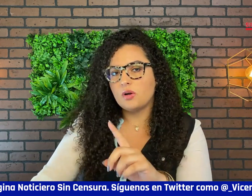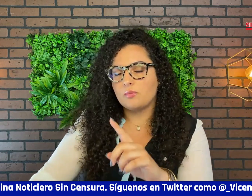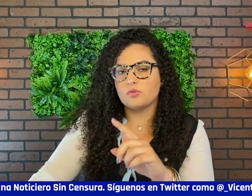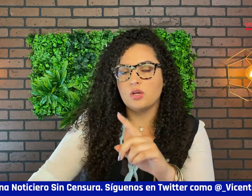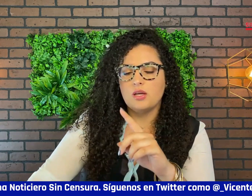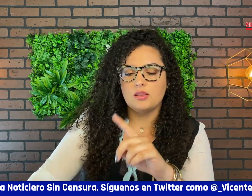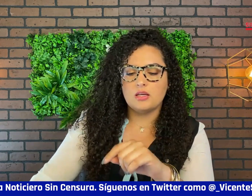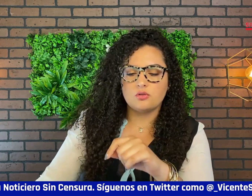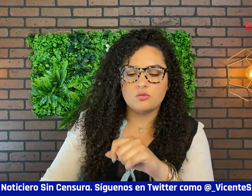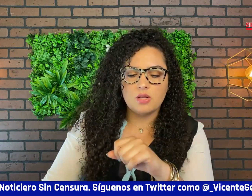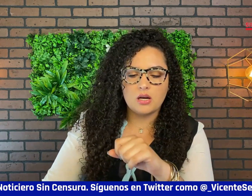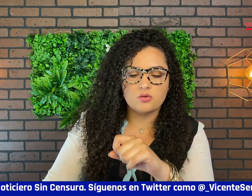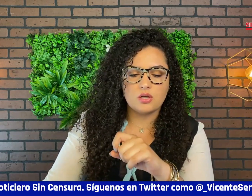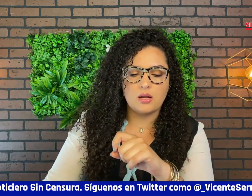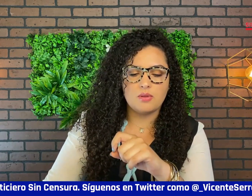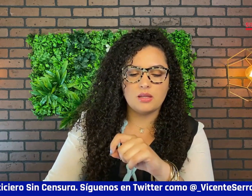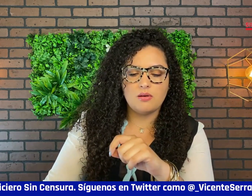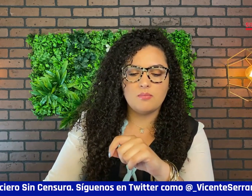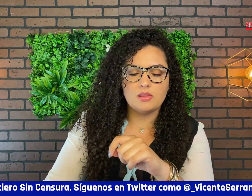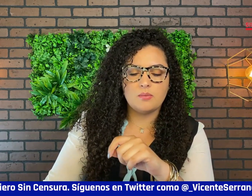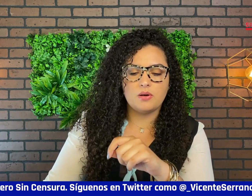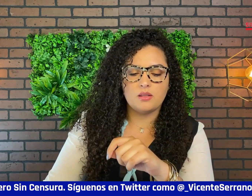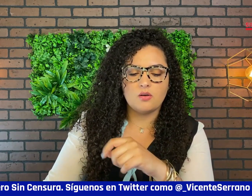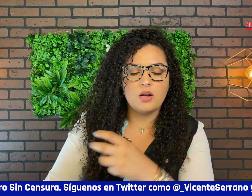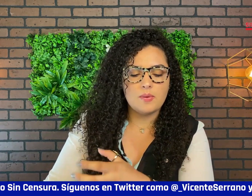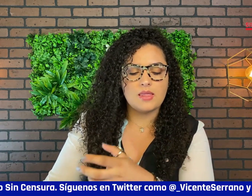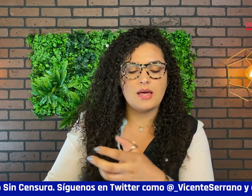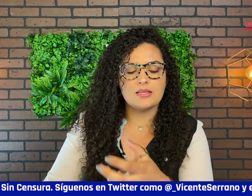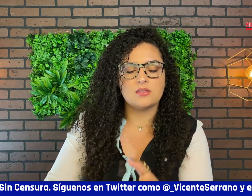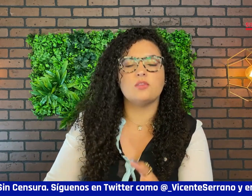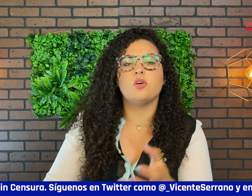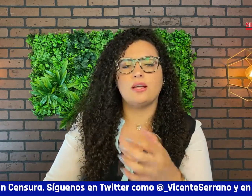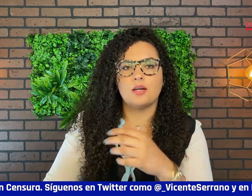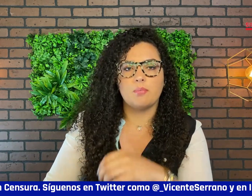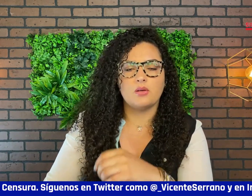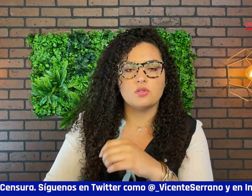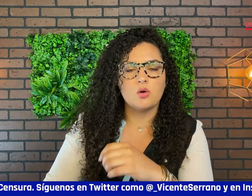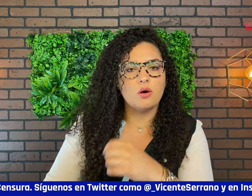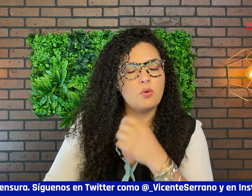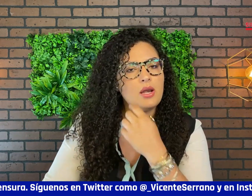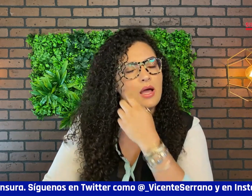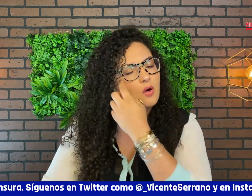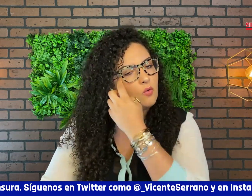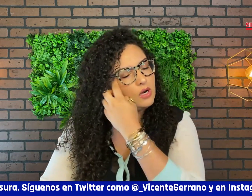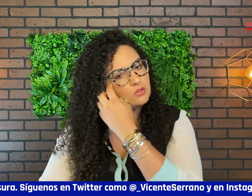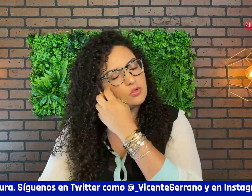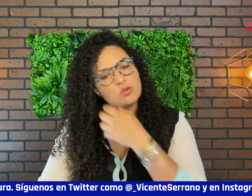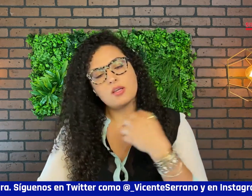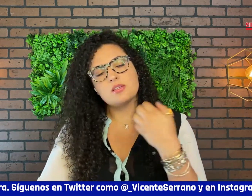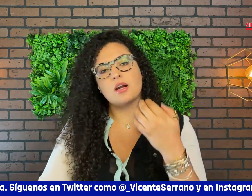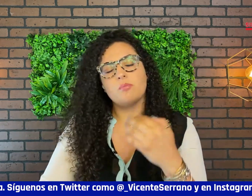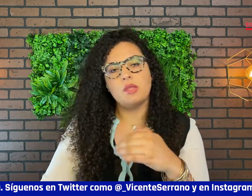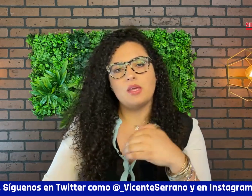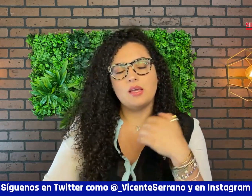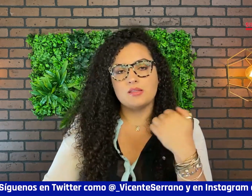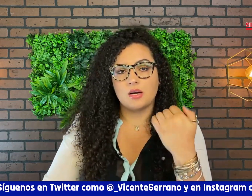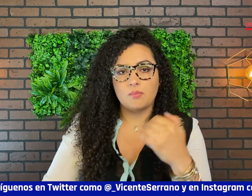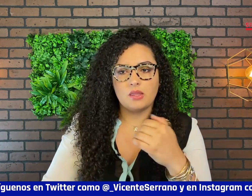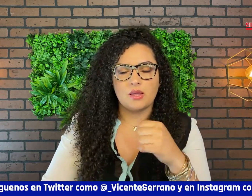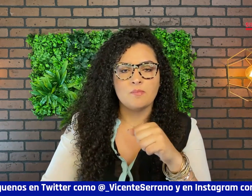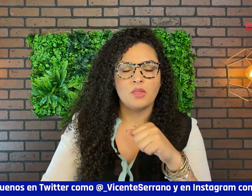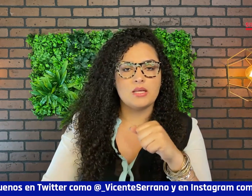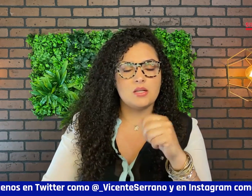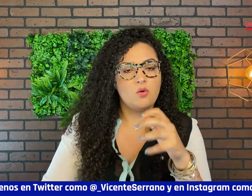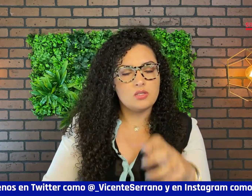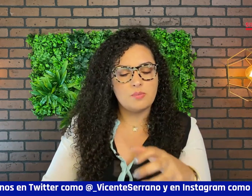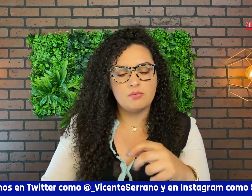7 cuerpos de estos mineros que lamentablemente perdieron la vida estando atrapados en Coahuila. Una situación que se repite y se